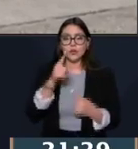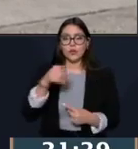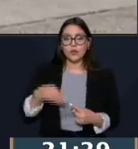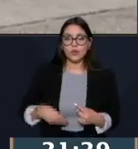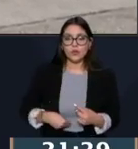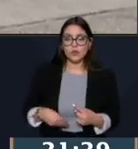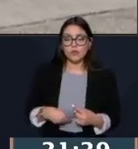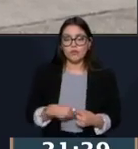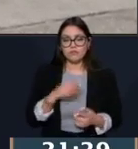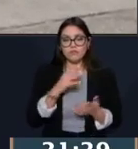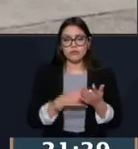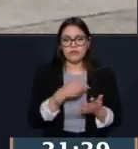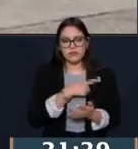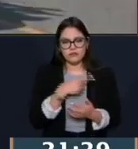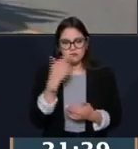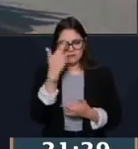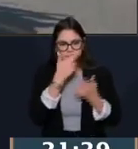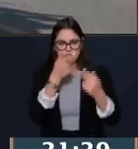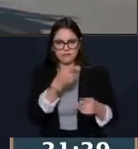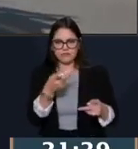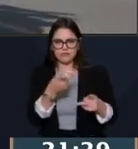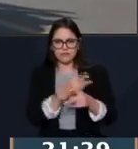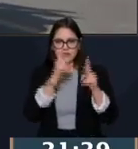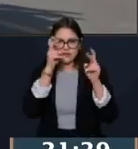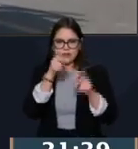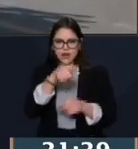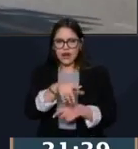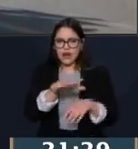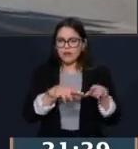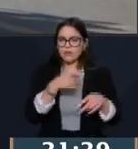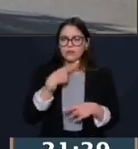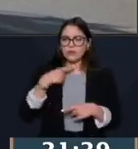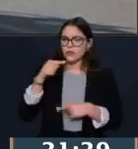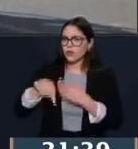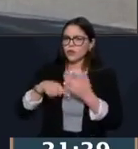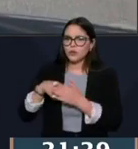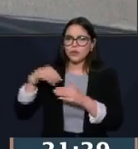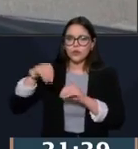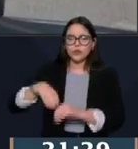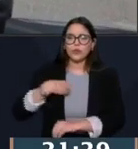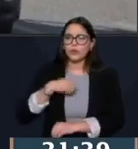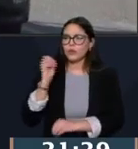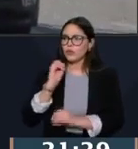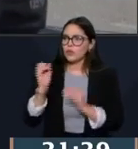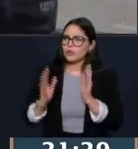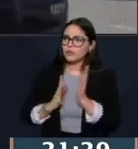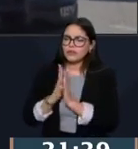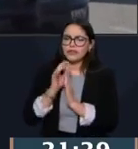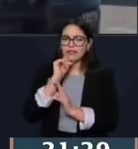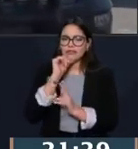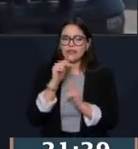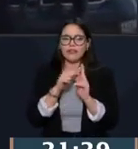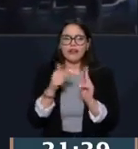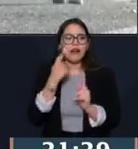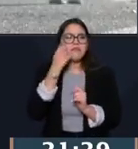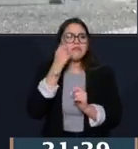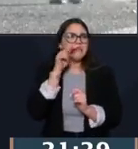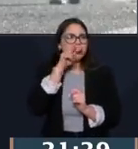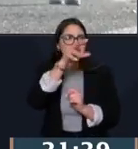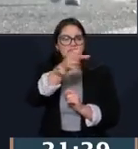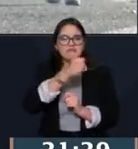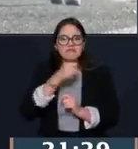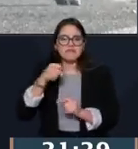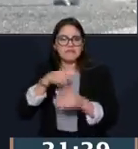que habría que revisar sus casos porque ni estaban en el lugar, ni participaron en el hecho, en fin. Creo que esto,